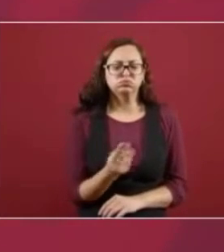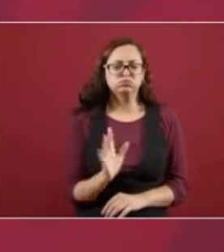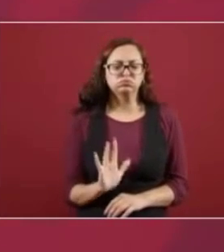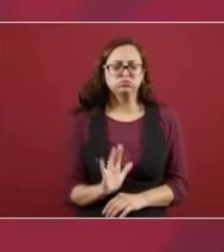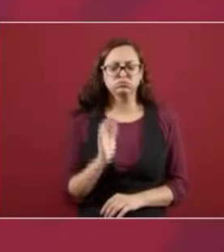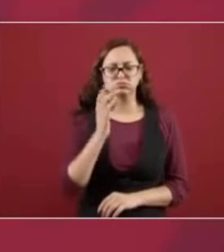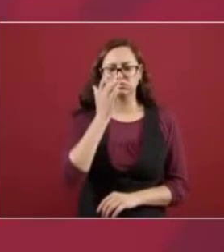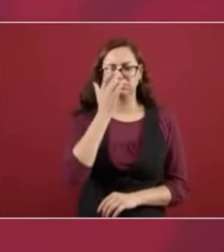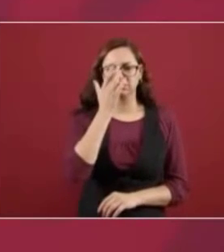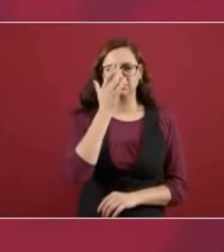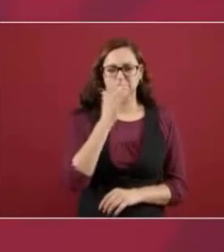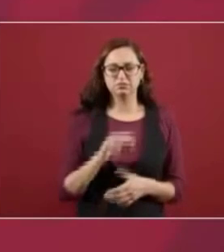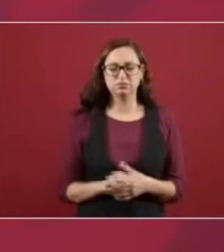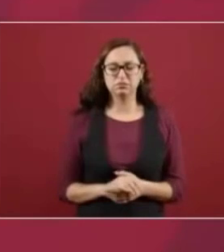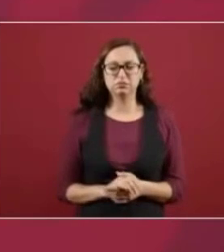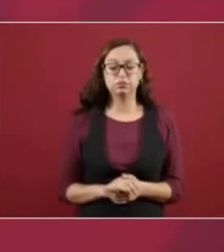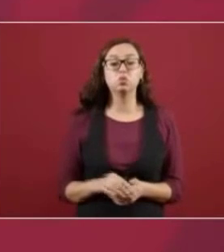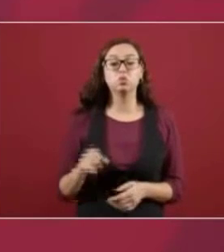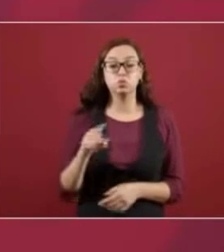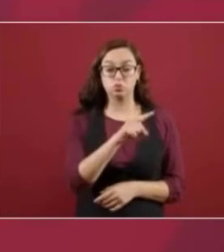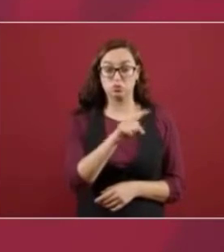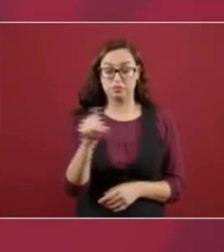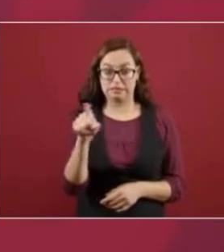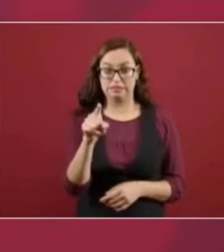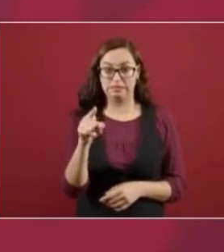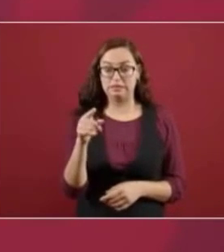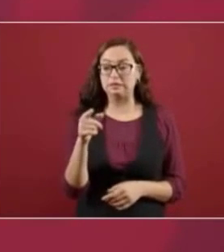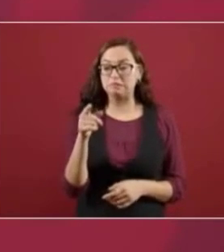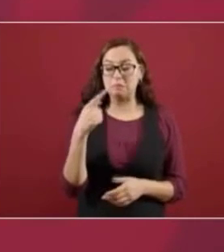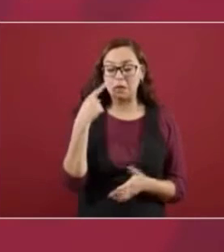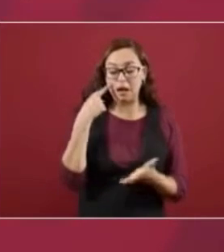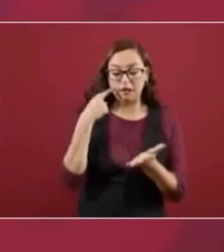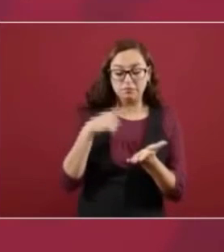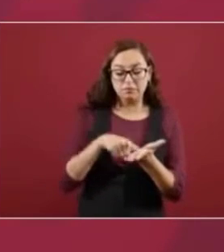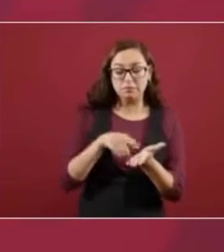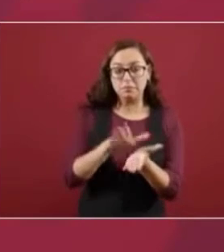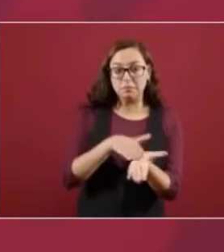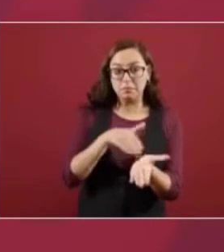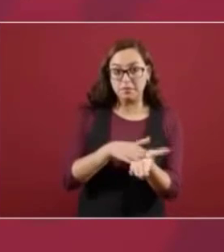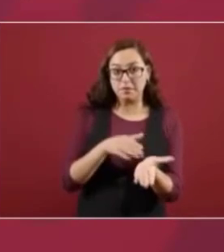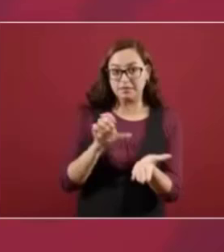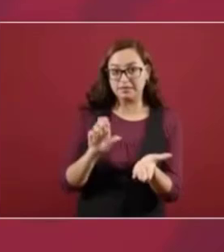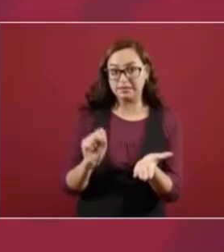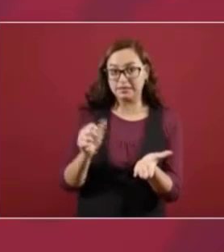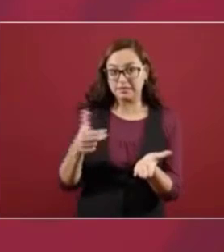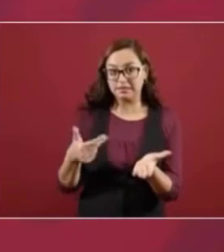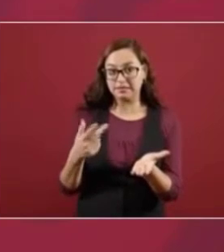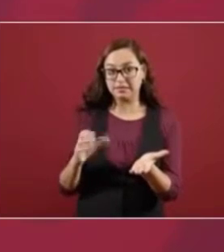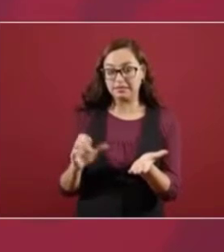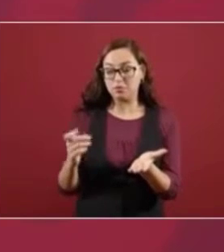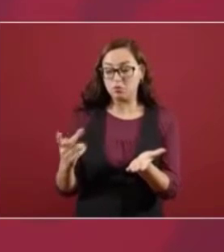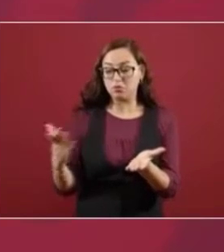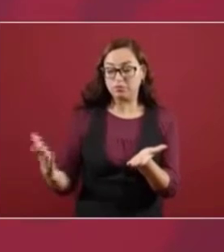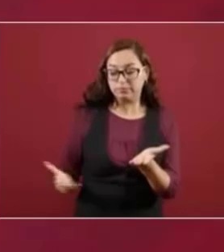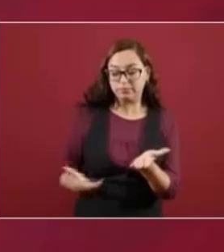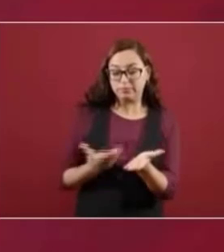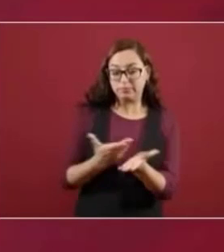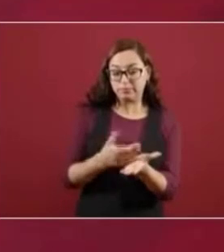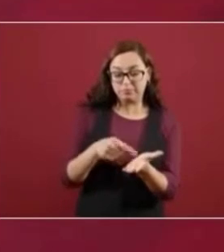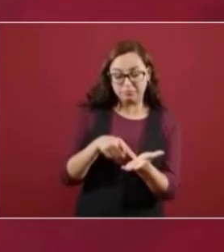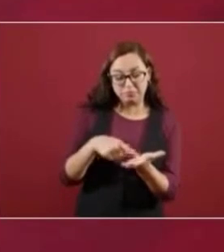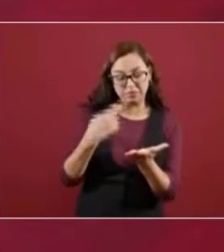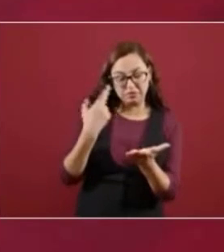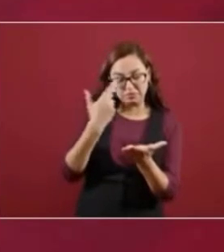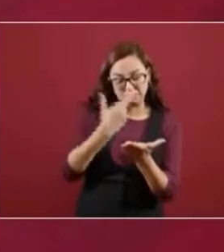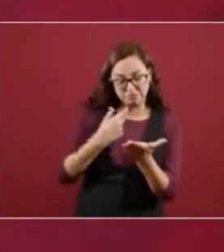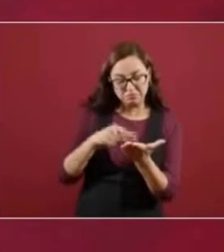revisan el documento que presenta Hacienda es eh